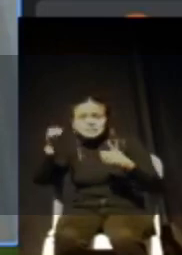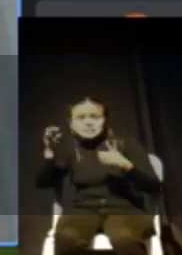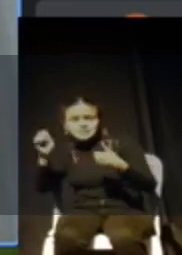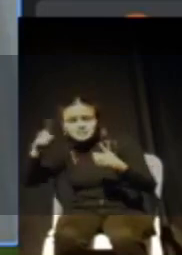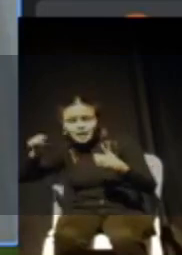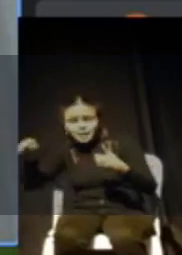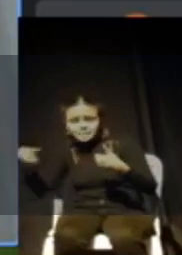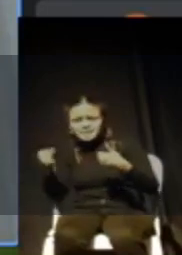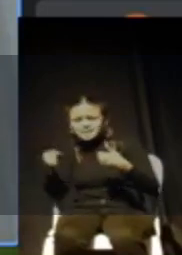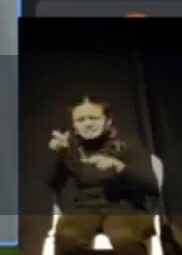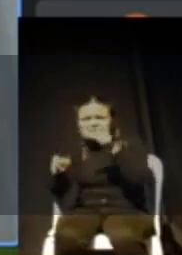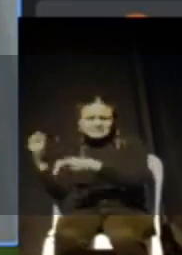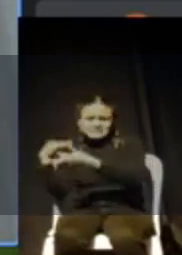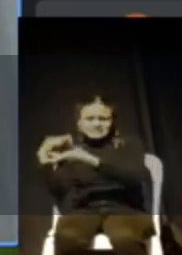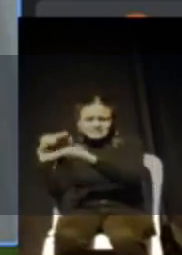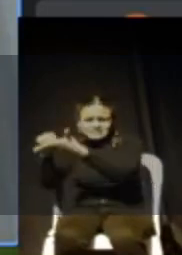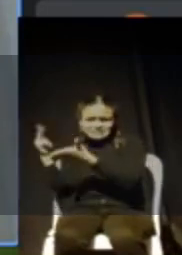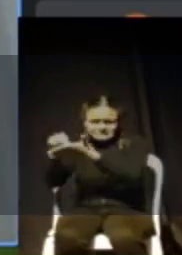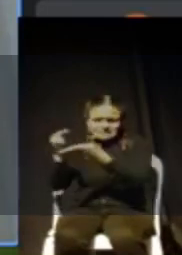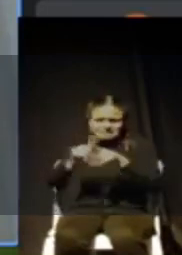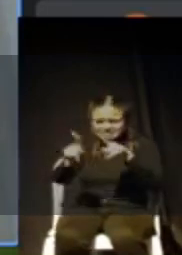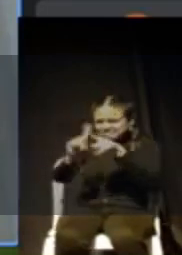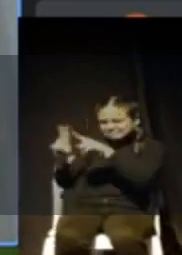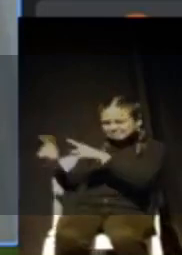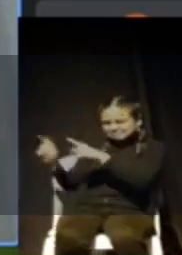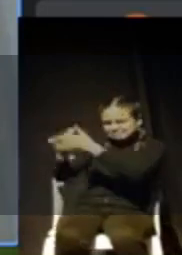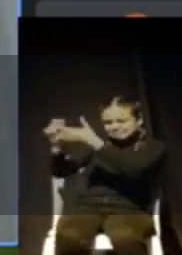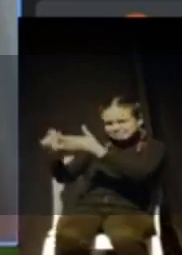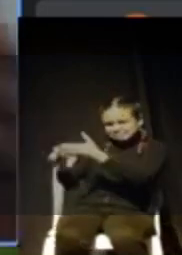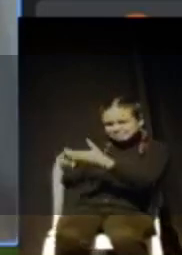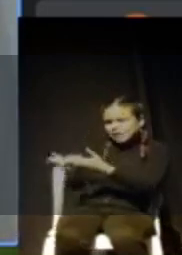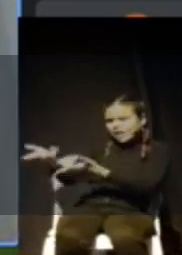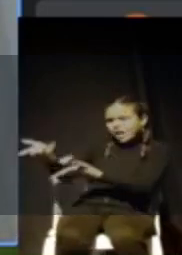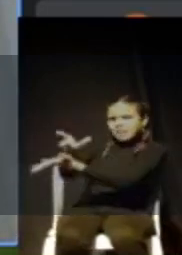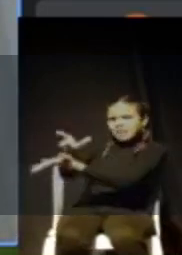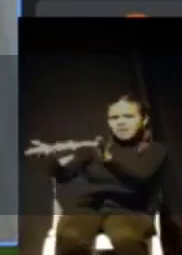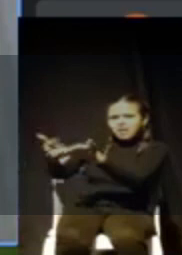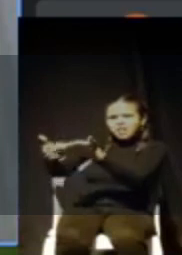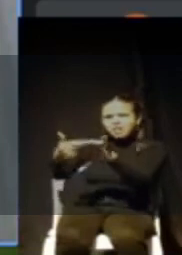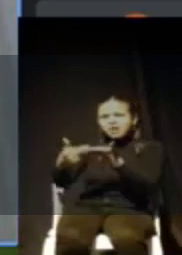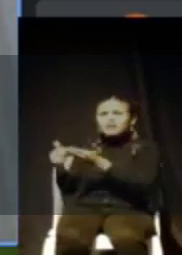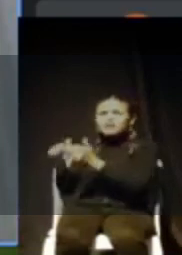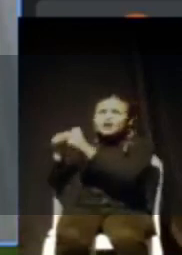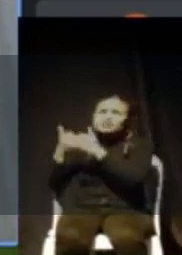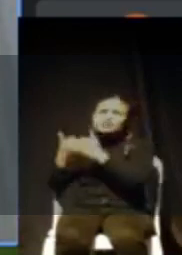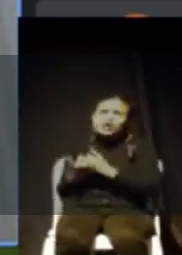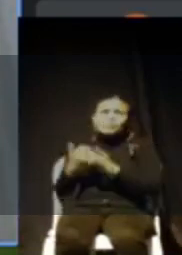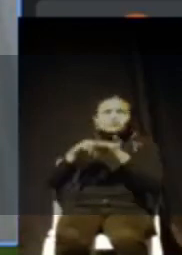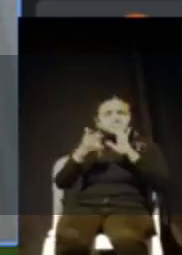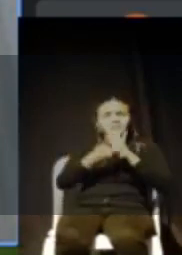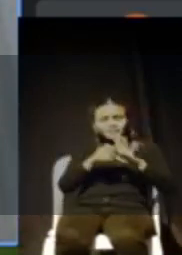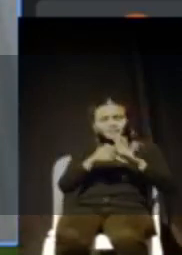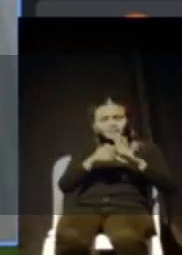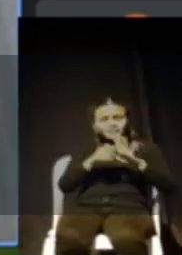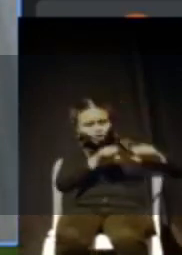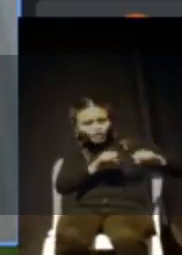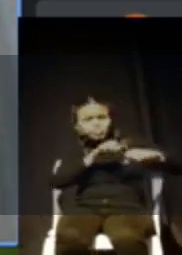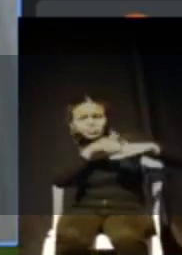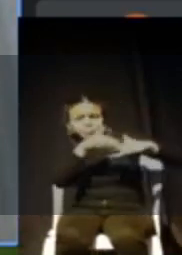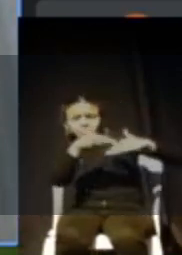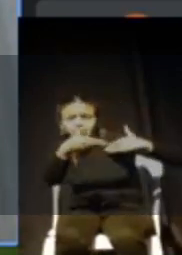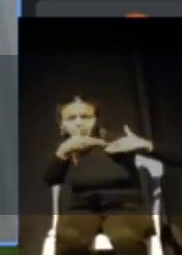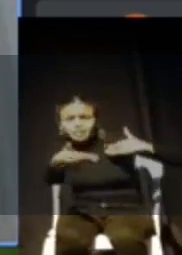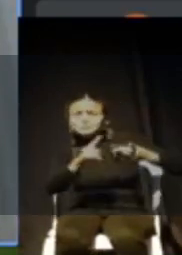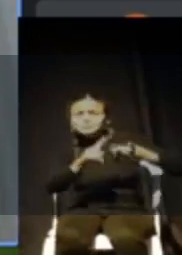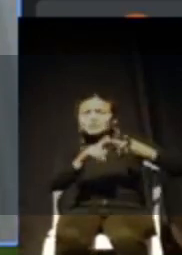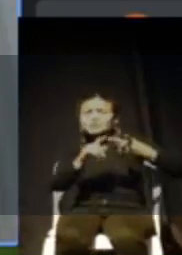León Damas, que, digamos, extrañé no escucharlo en estas discusiones sobre el tema de la poscolonialidad, sobre el tema de